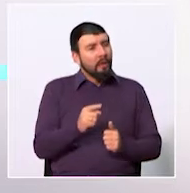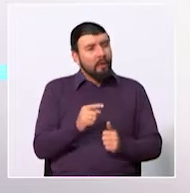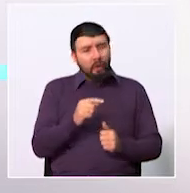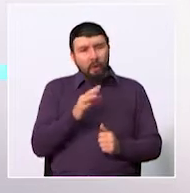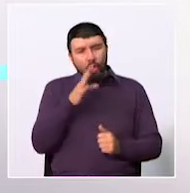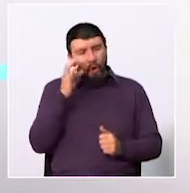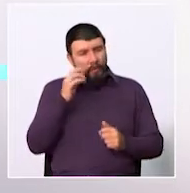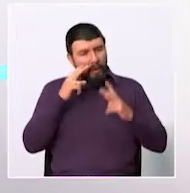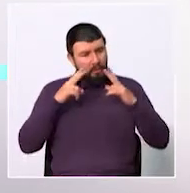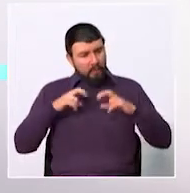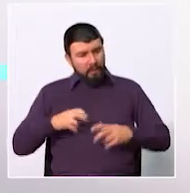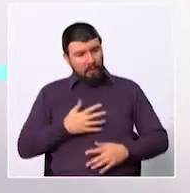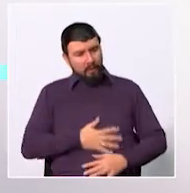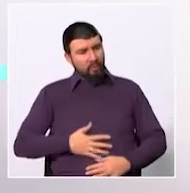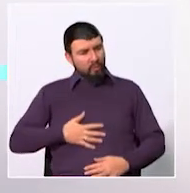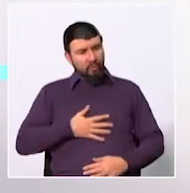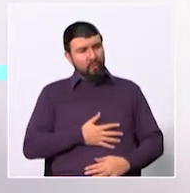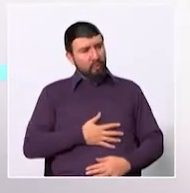gastroenterólogos